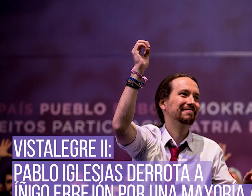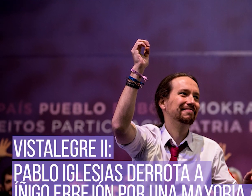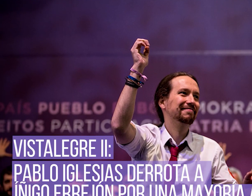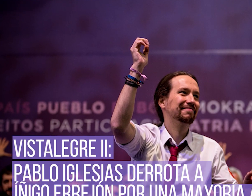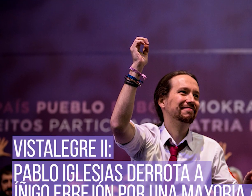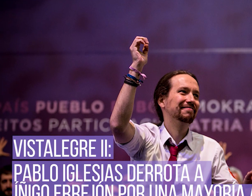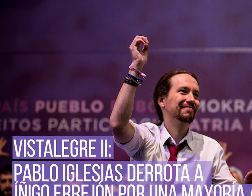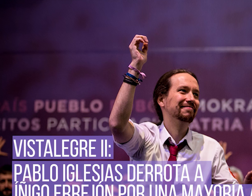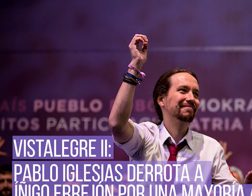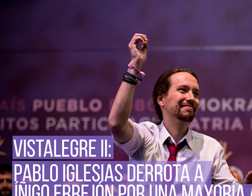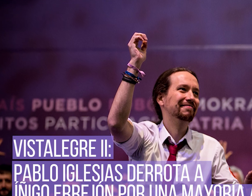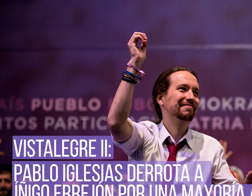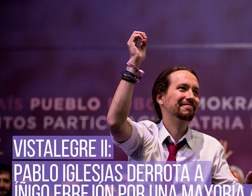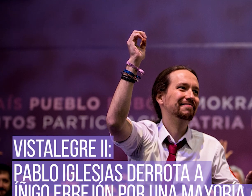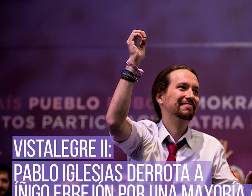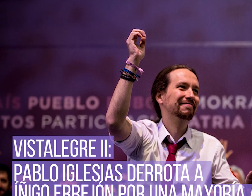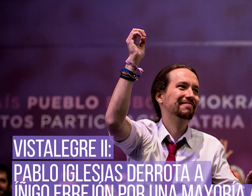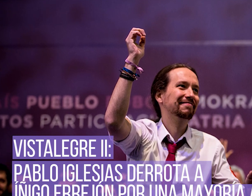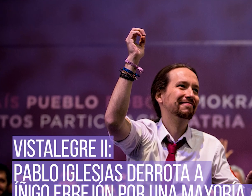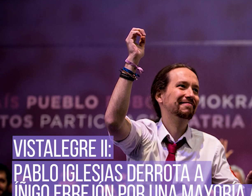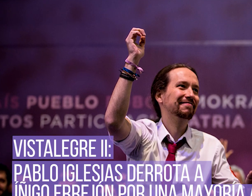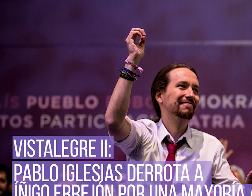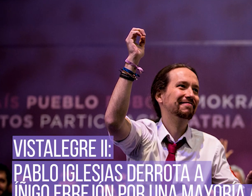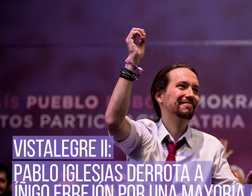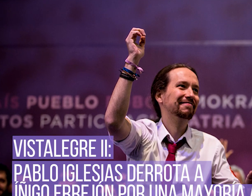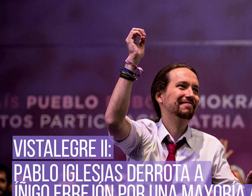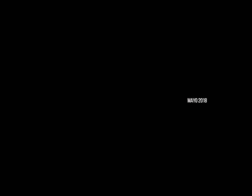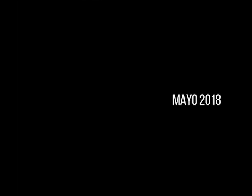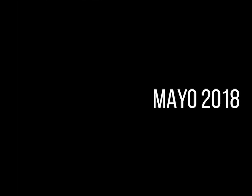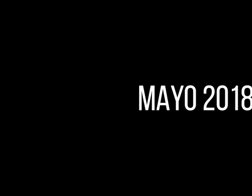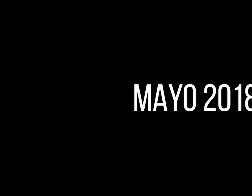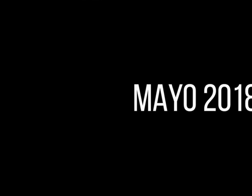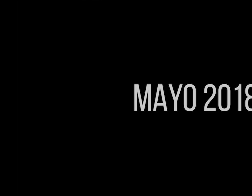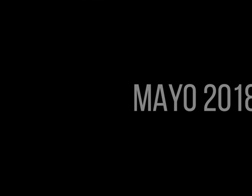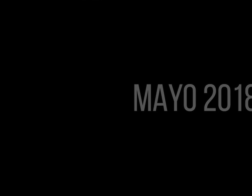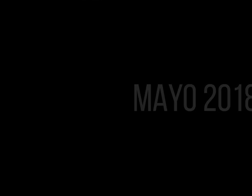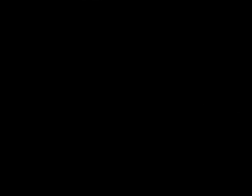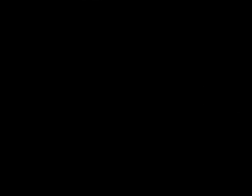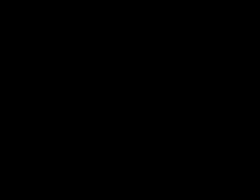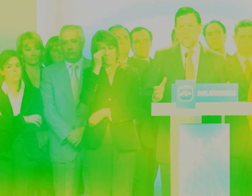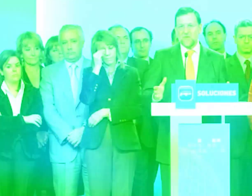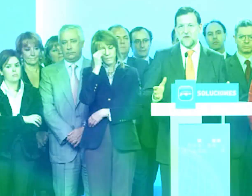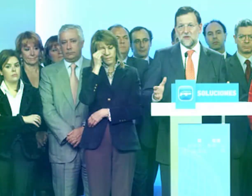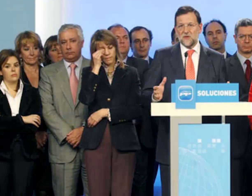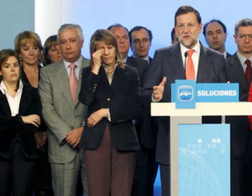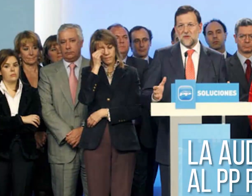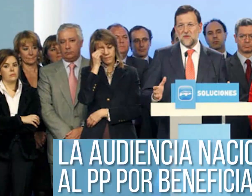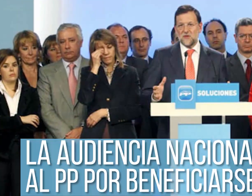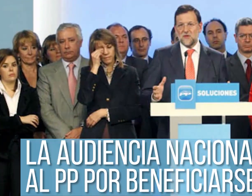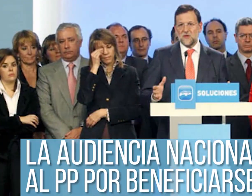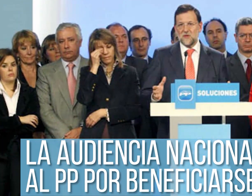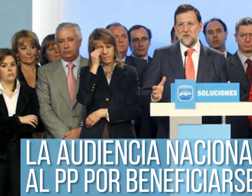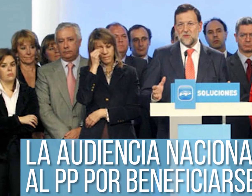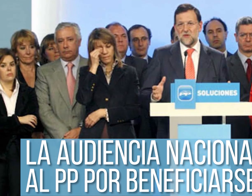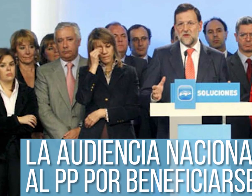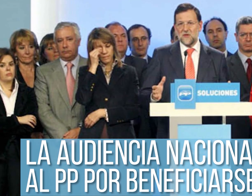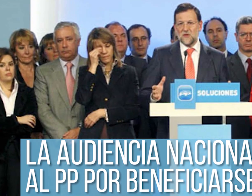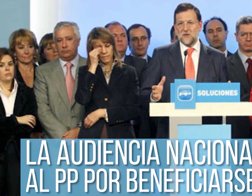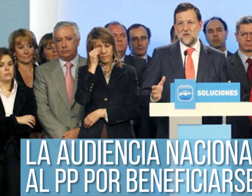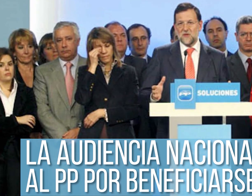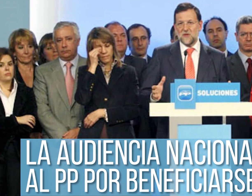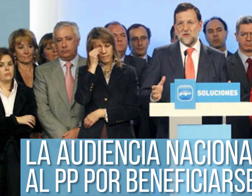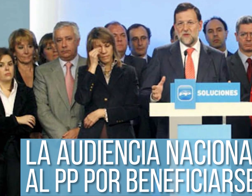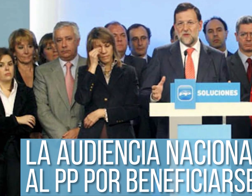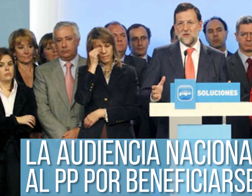Por la trans, por los taxistas y los estibadores. Levanta el puño que no pasarán. Por los sanitarios y los profesores. Por